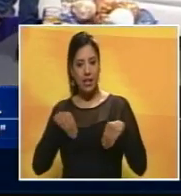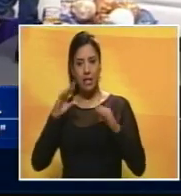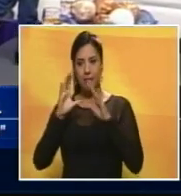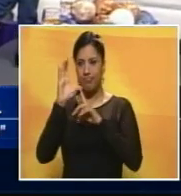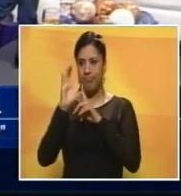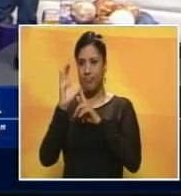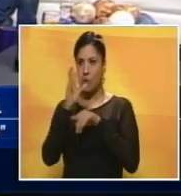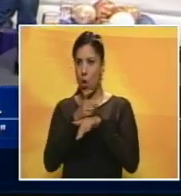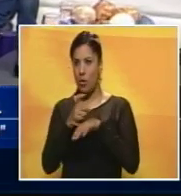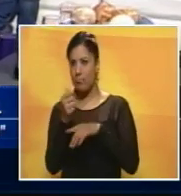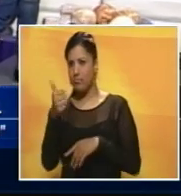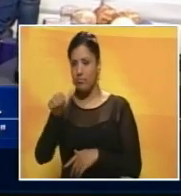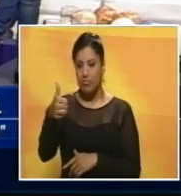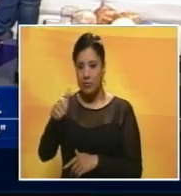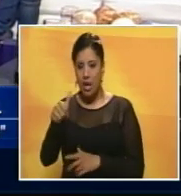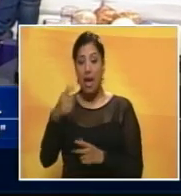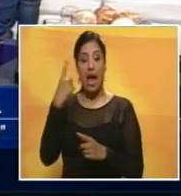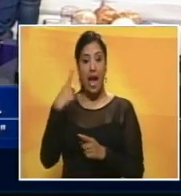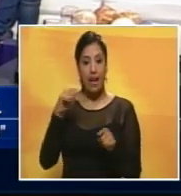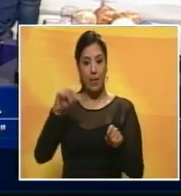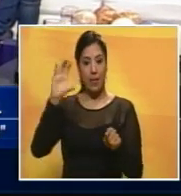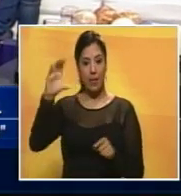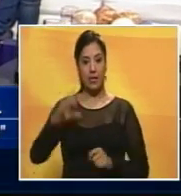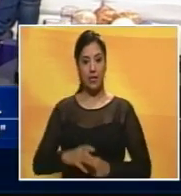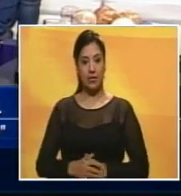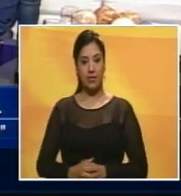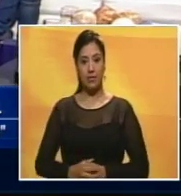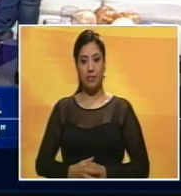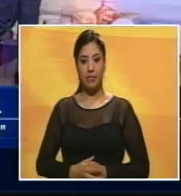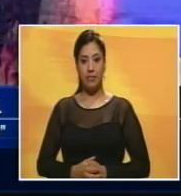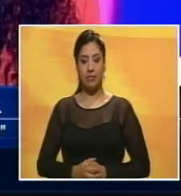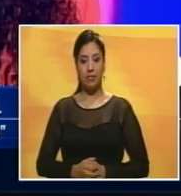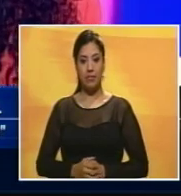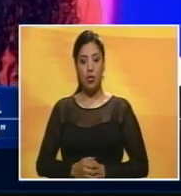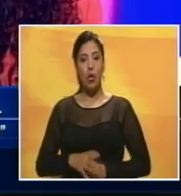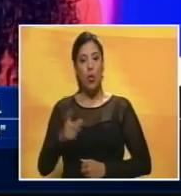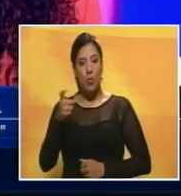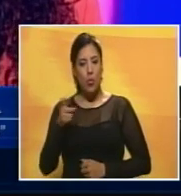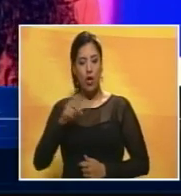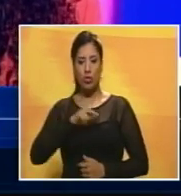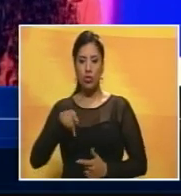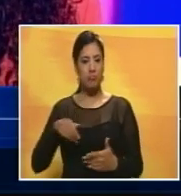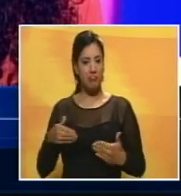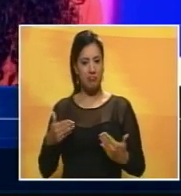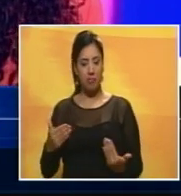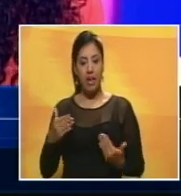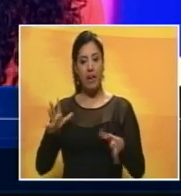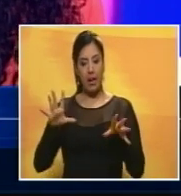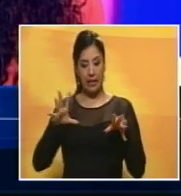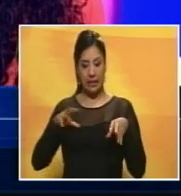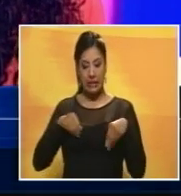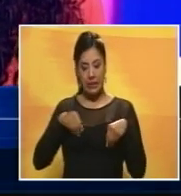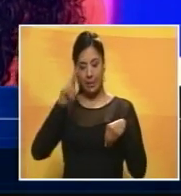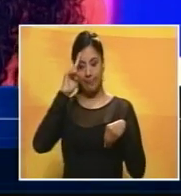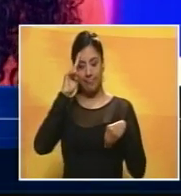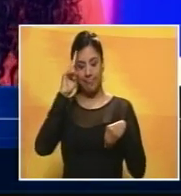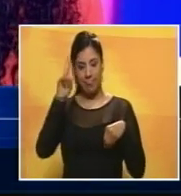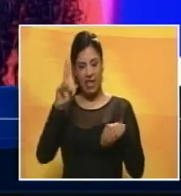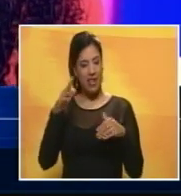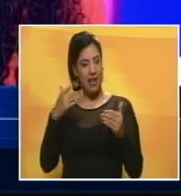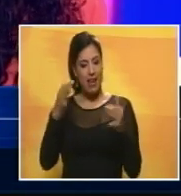clima de gobernabilidad que asegura existe en el país. Lo que buscamos nosotros es el reconocimiento y el